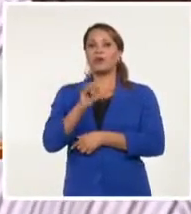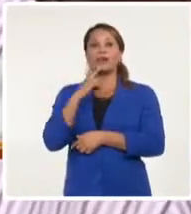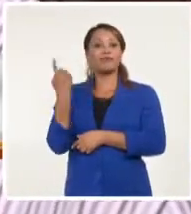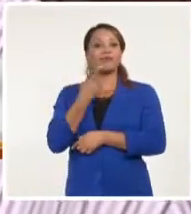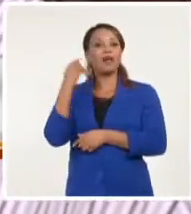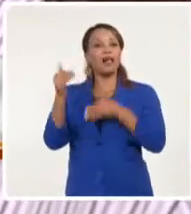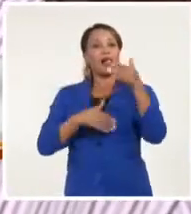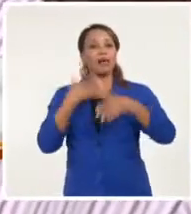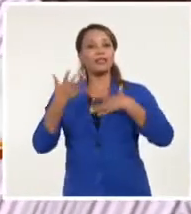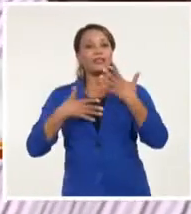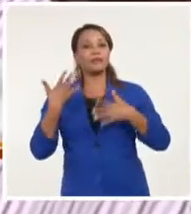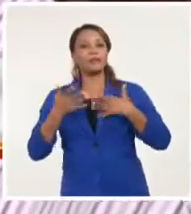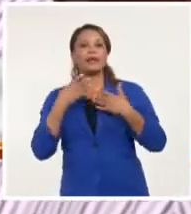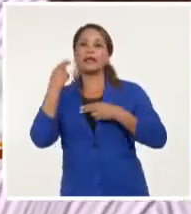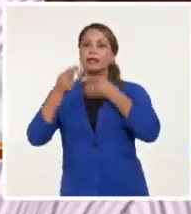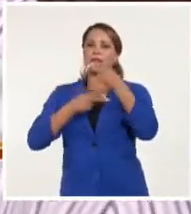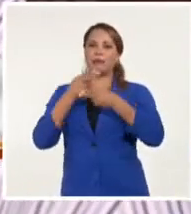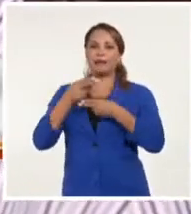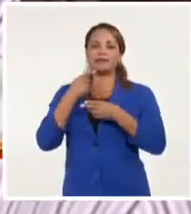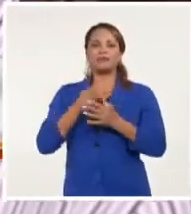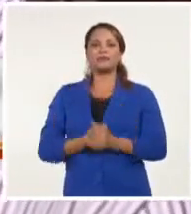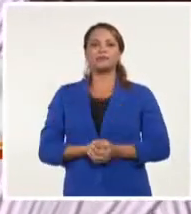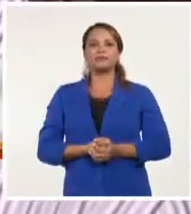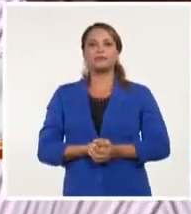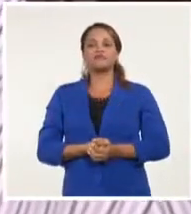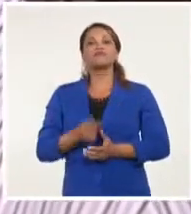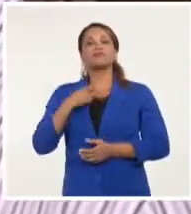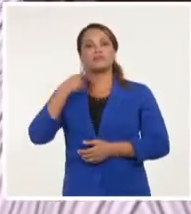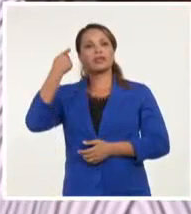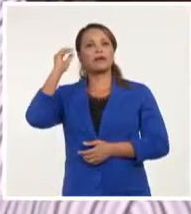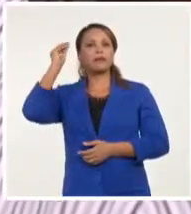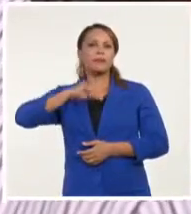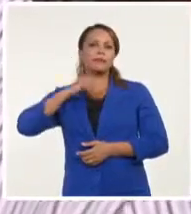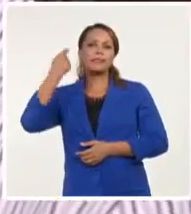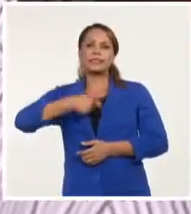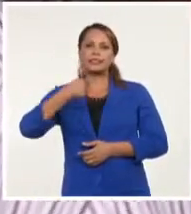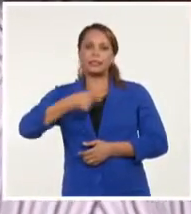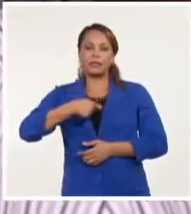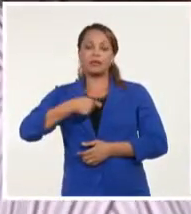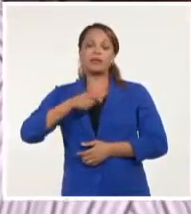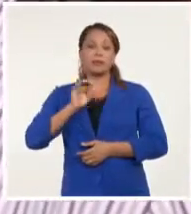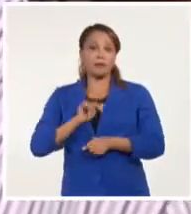se han realizado referente a las decisiones que deben tomarse